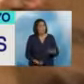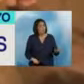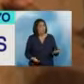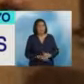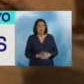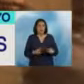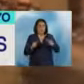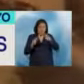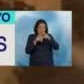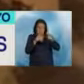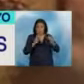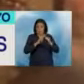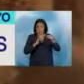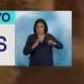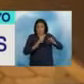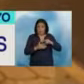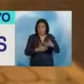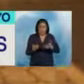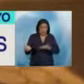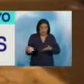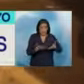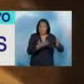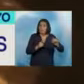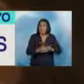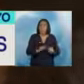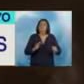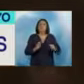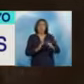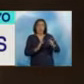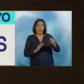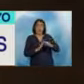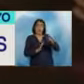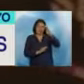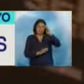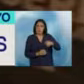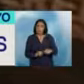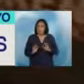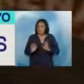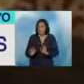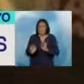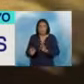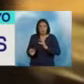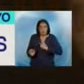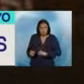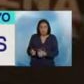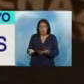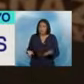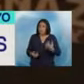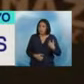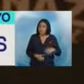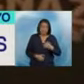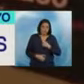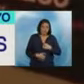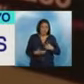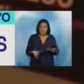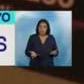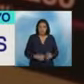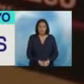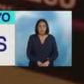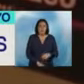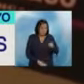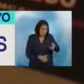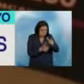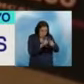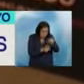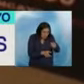efectivo del Serenazgo trasladaron a la comisaría a la mujer por haber expuesto a sus hijos al peligro en una situación tan lamentable. Estás